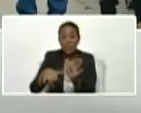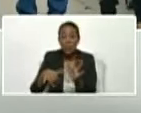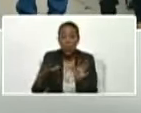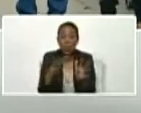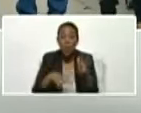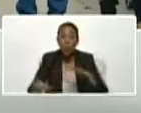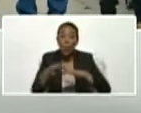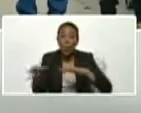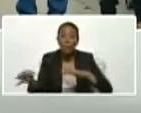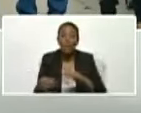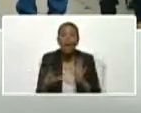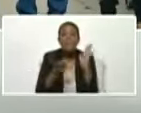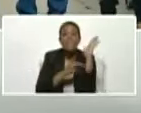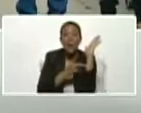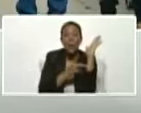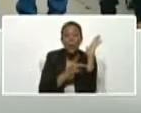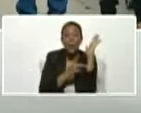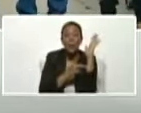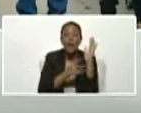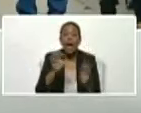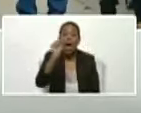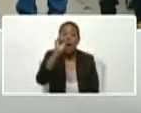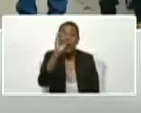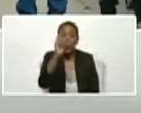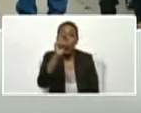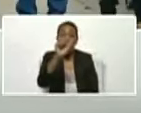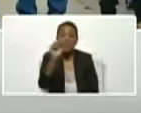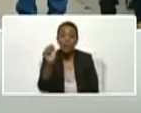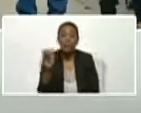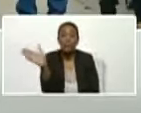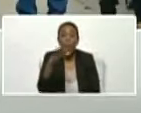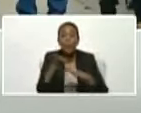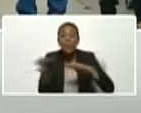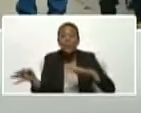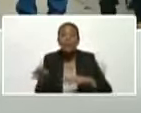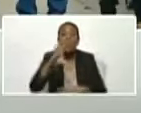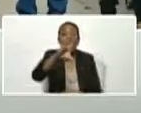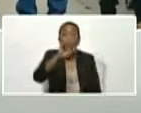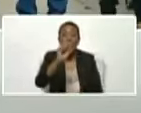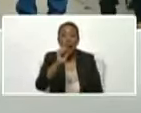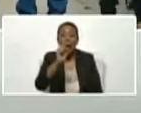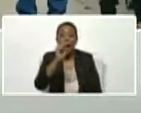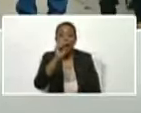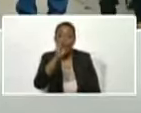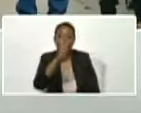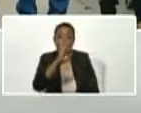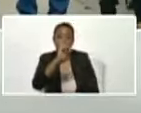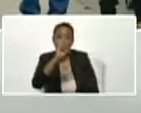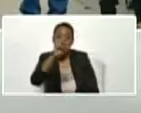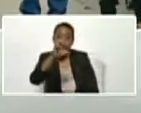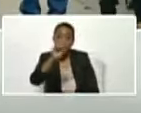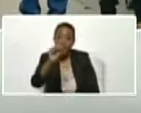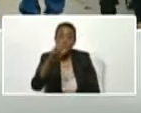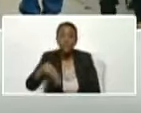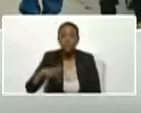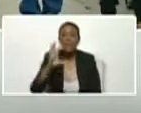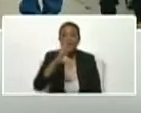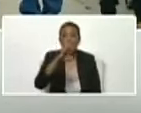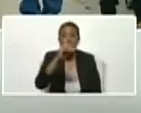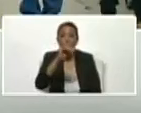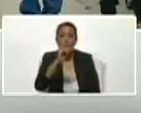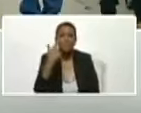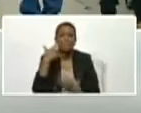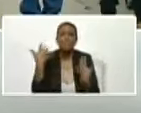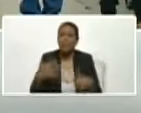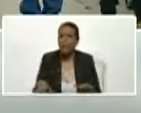Rosa parroquia las rosas municipio cabima el cdi quedó de paquete se dan